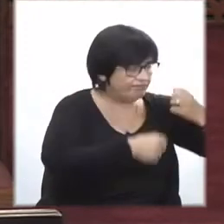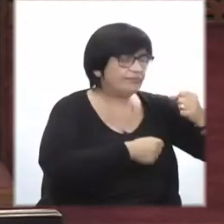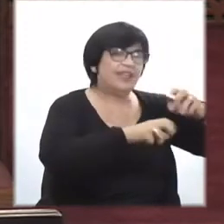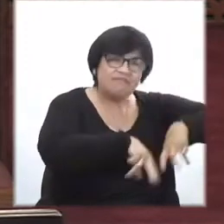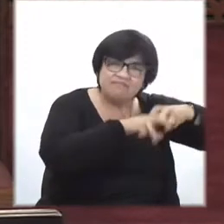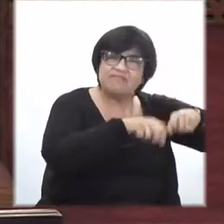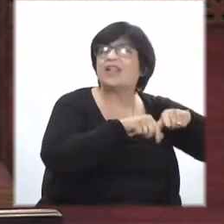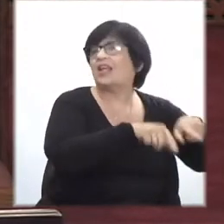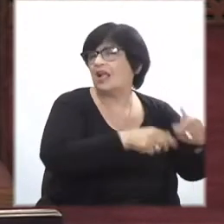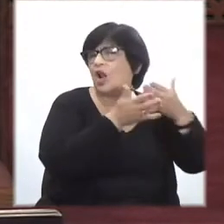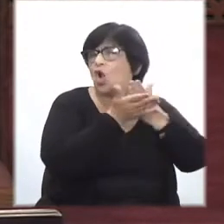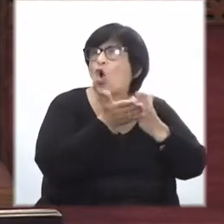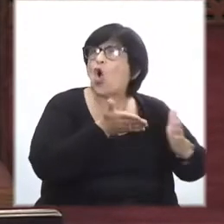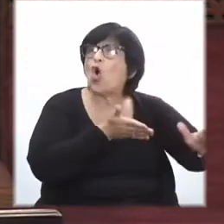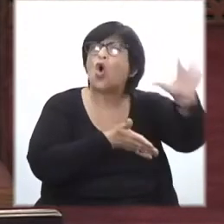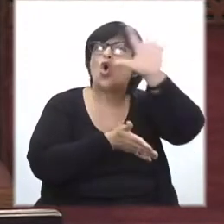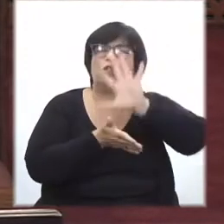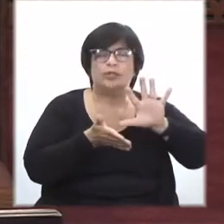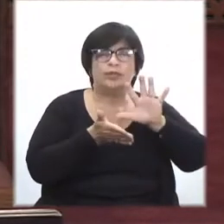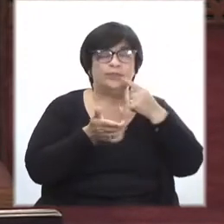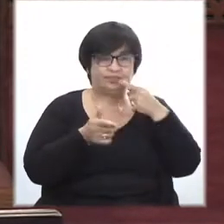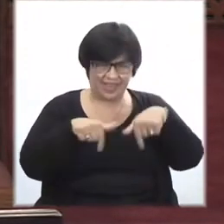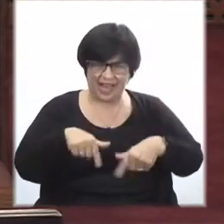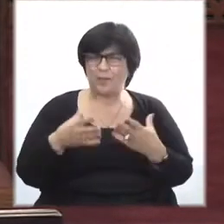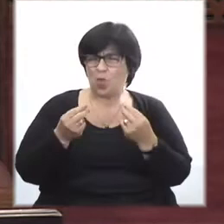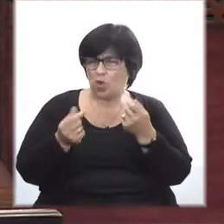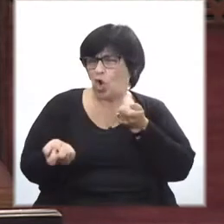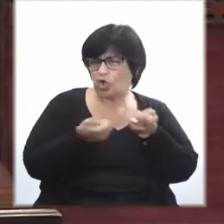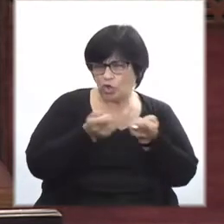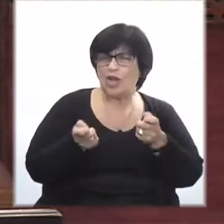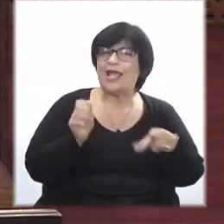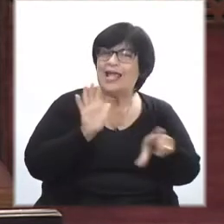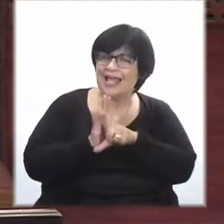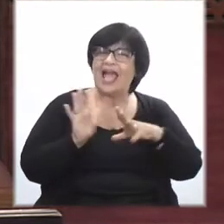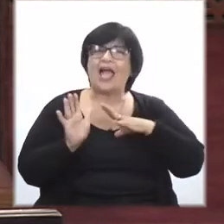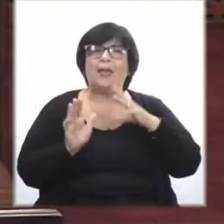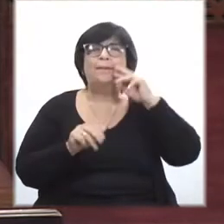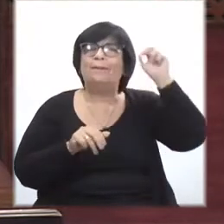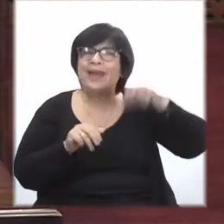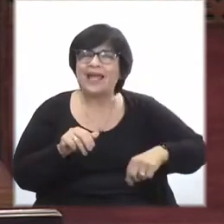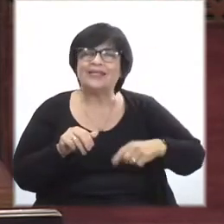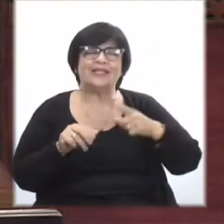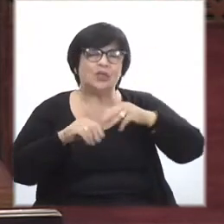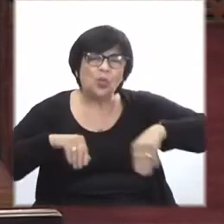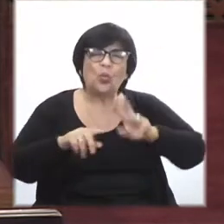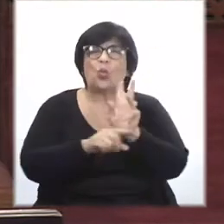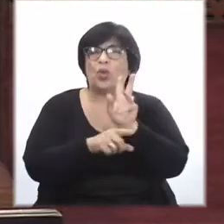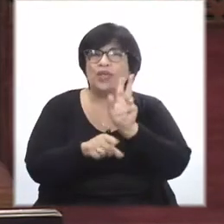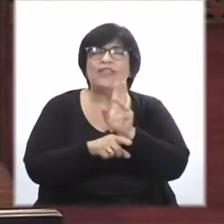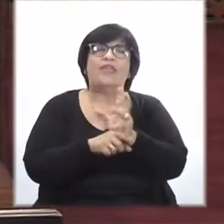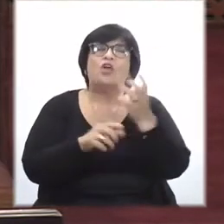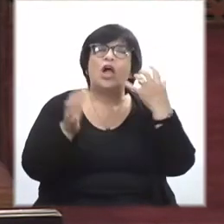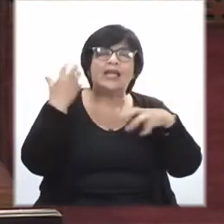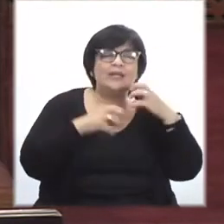restantes. En el país hay numerosas disposiciones que regulan las actividades productivas, como planes de uso y manejo de suelos, la trazabilidad animal,